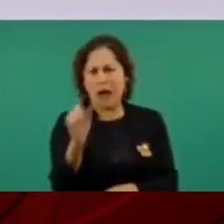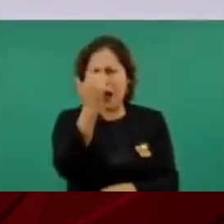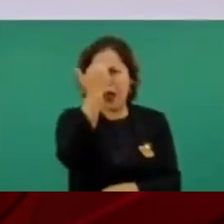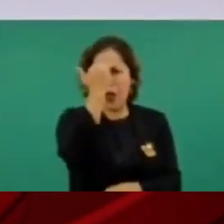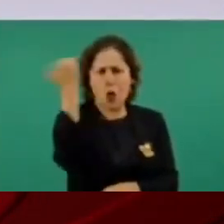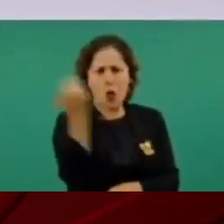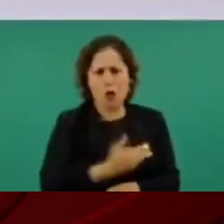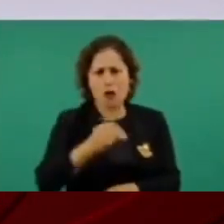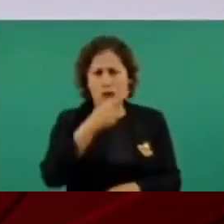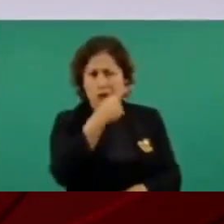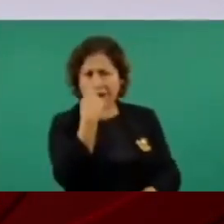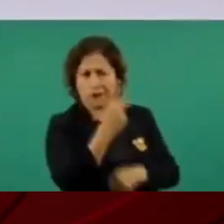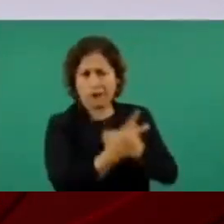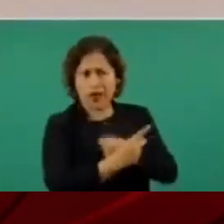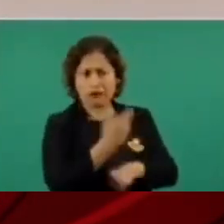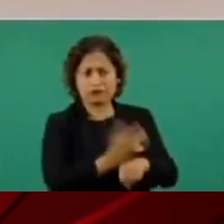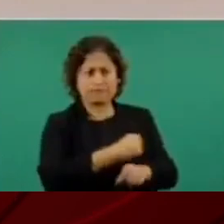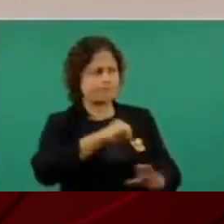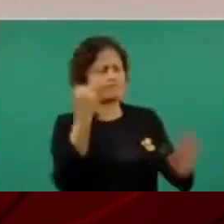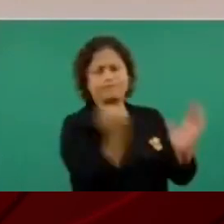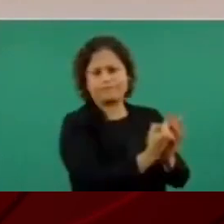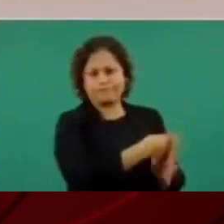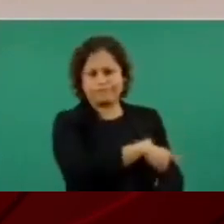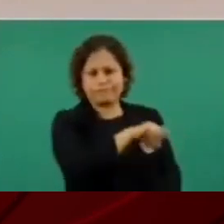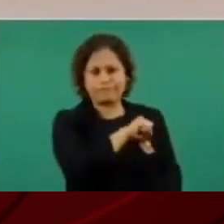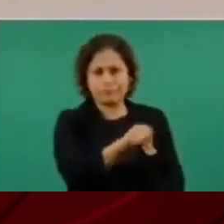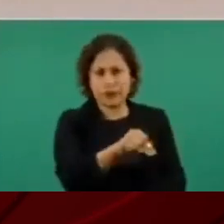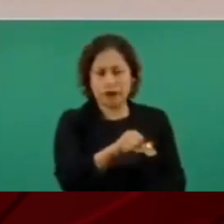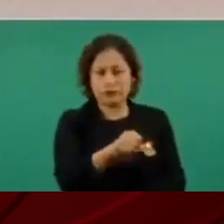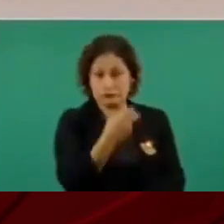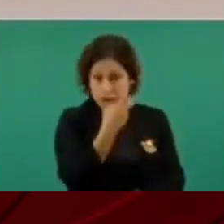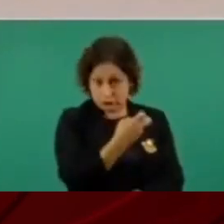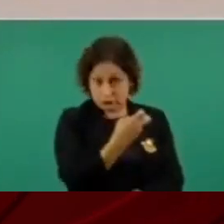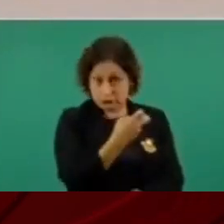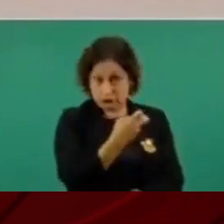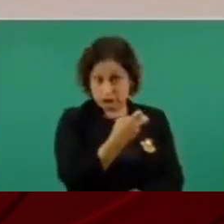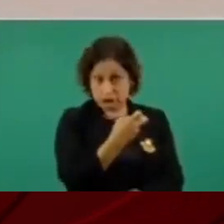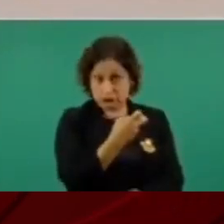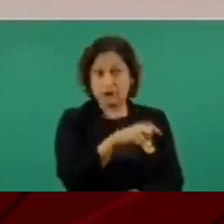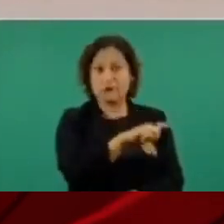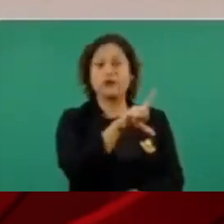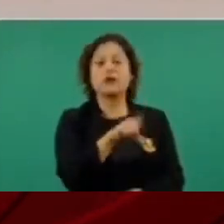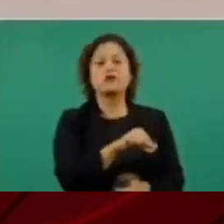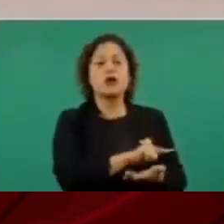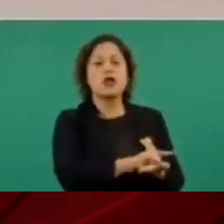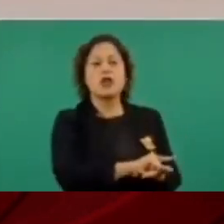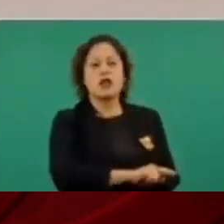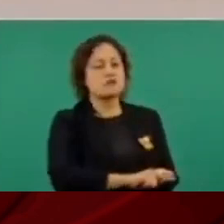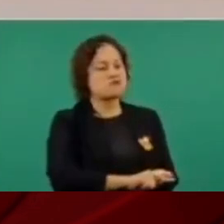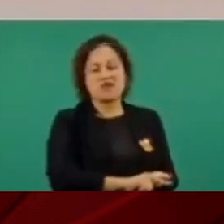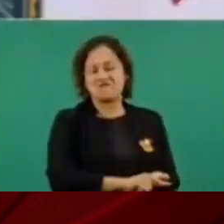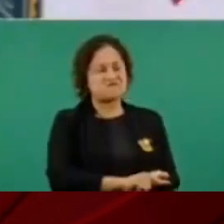mancha de esas que no se borran ni con toda